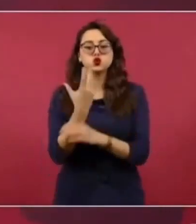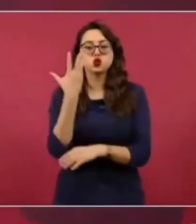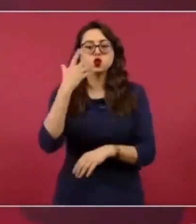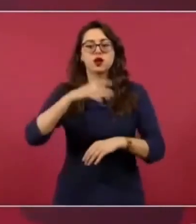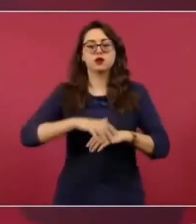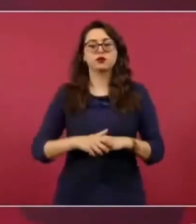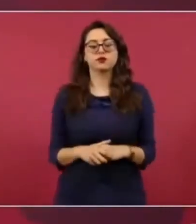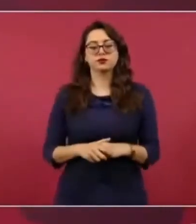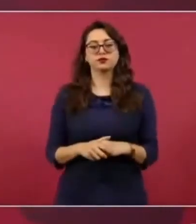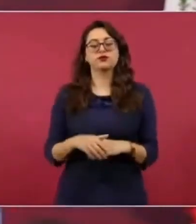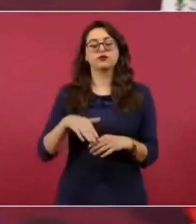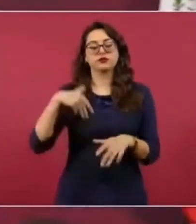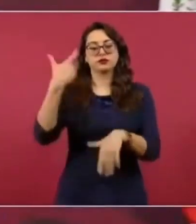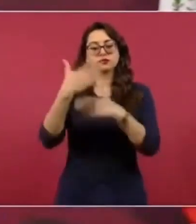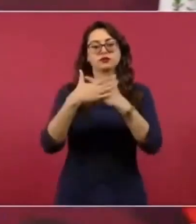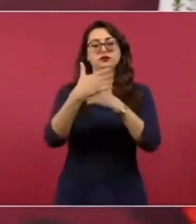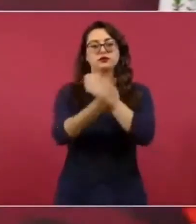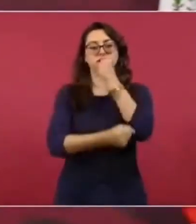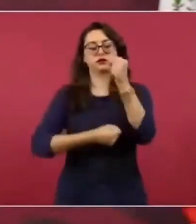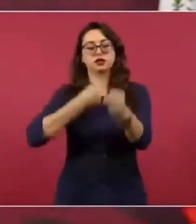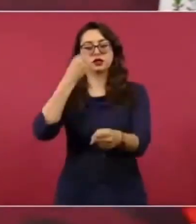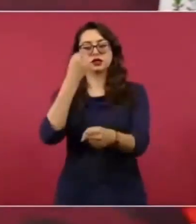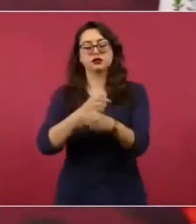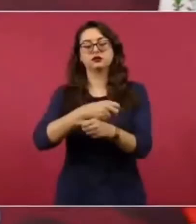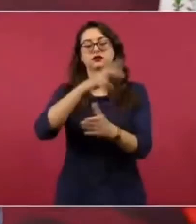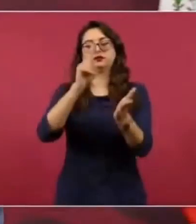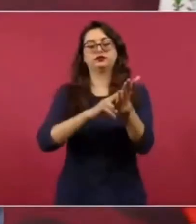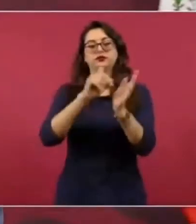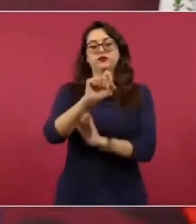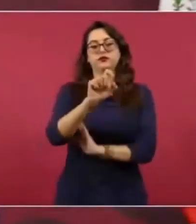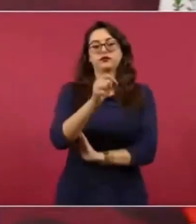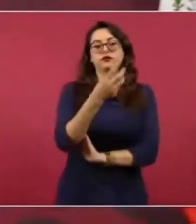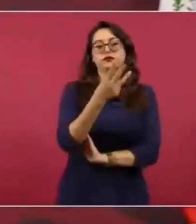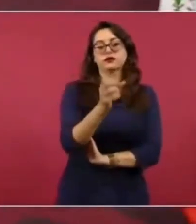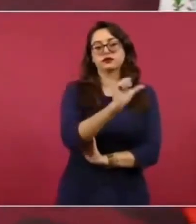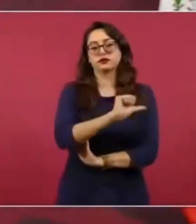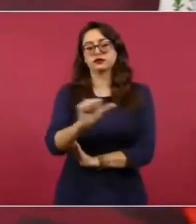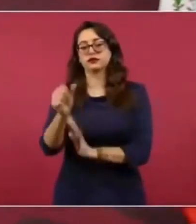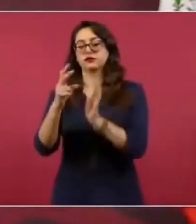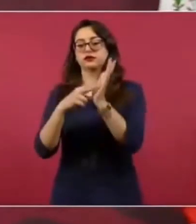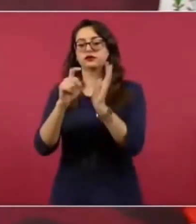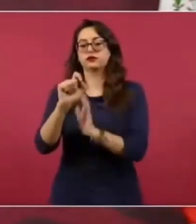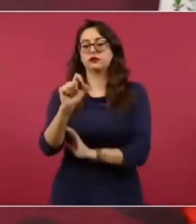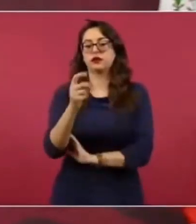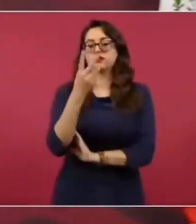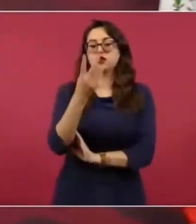que se van a utilizar en el próximo ciclo escolar, con los nuevos contenidos,